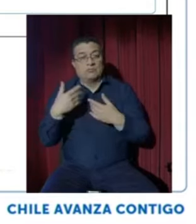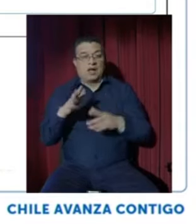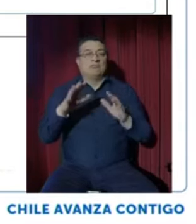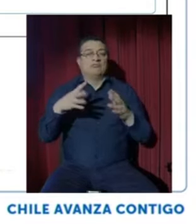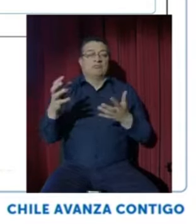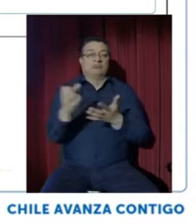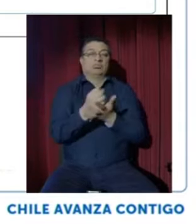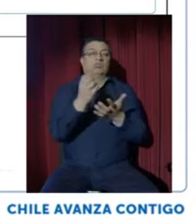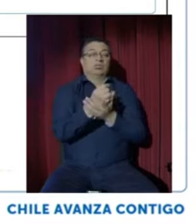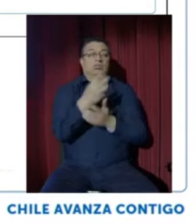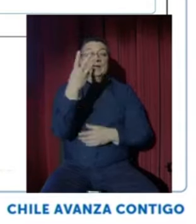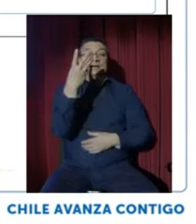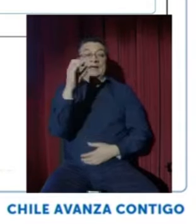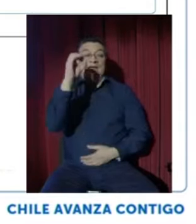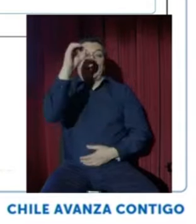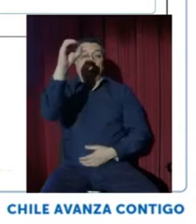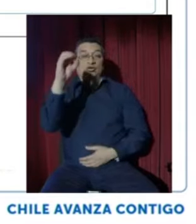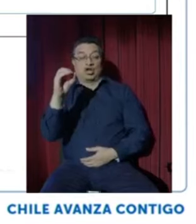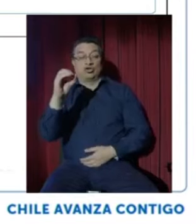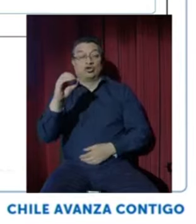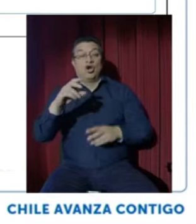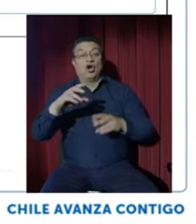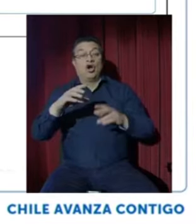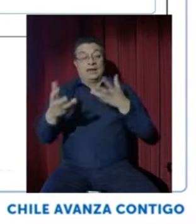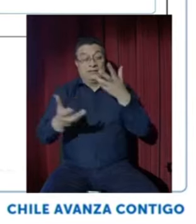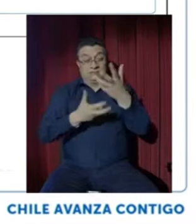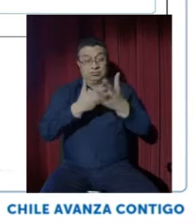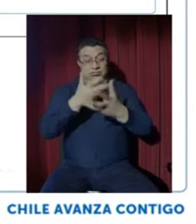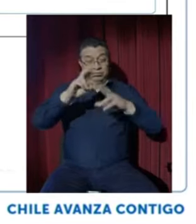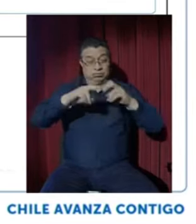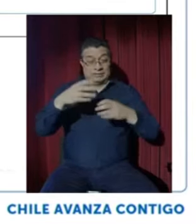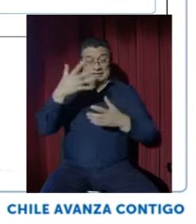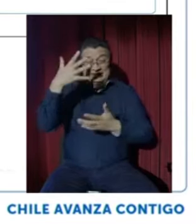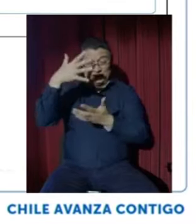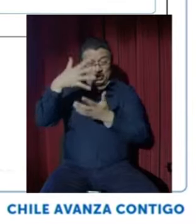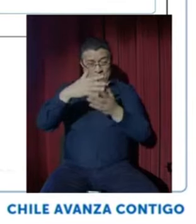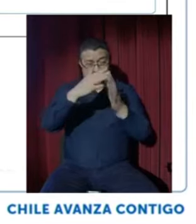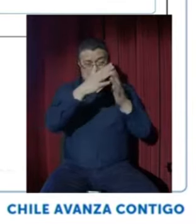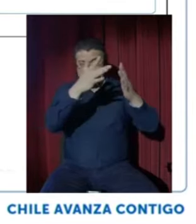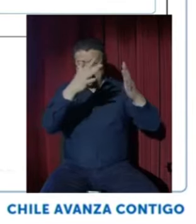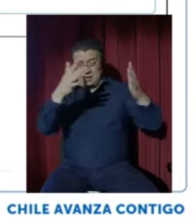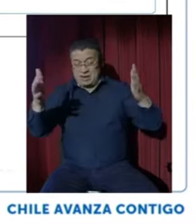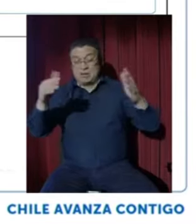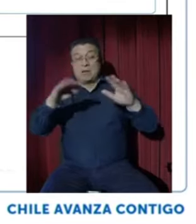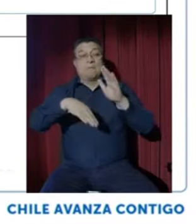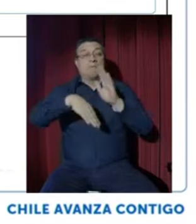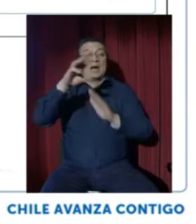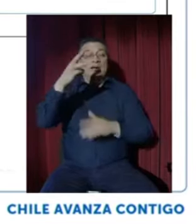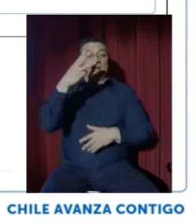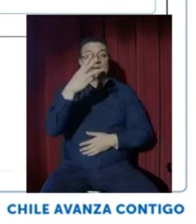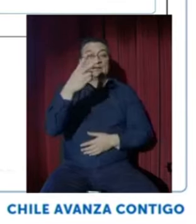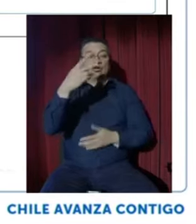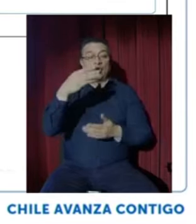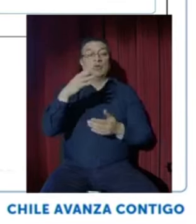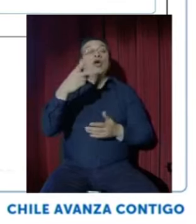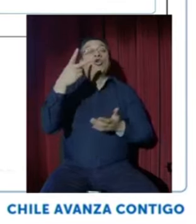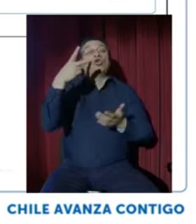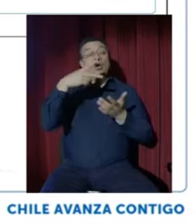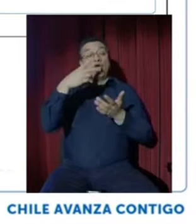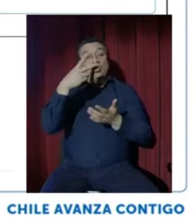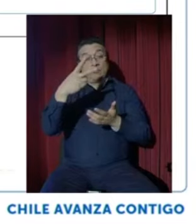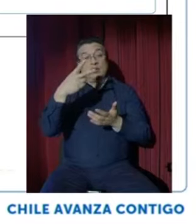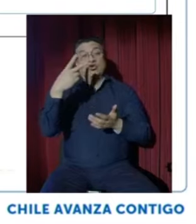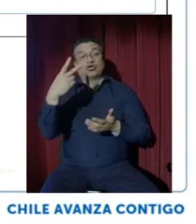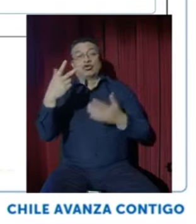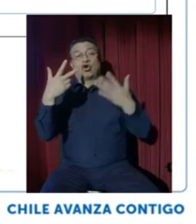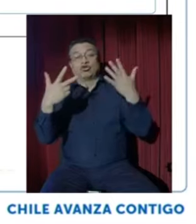30% de los incendios investigados de estos 5,000 y tanto eh más del 32 por 2,200 82 que